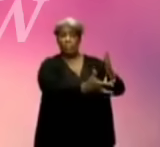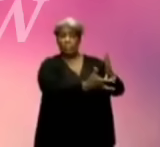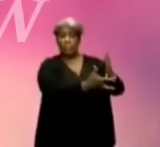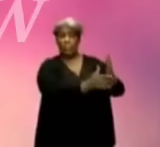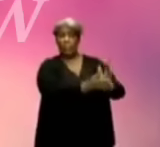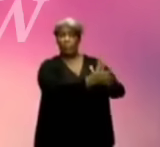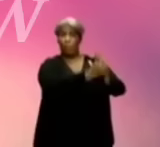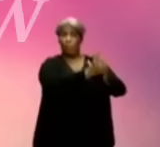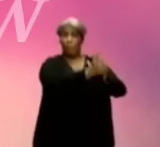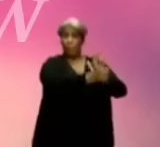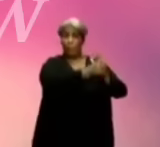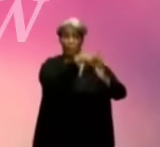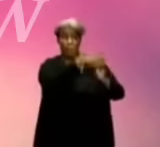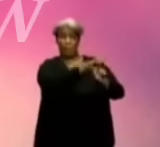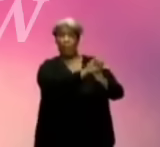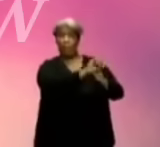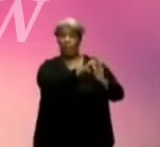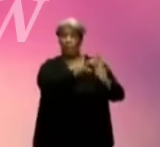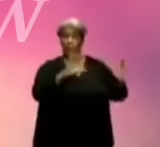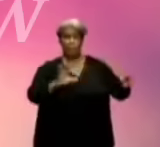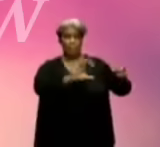debe ser regional en Higüey,